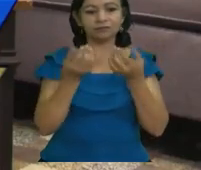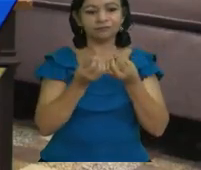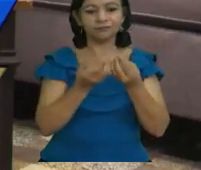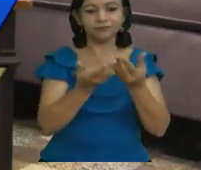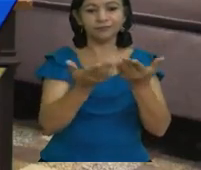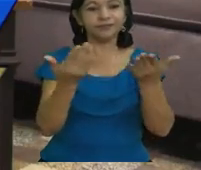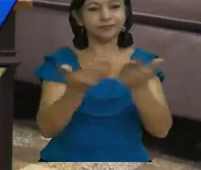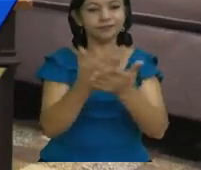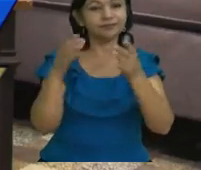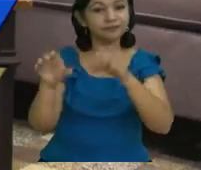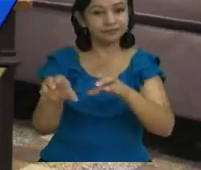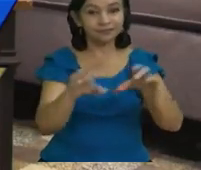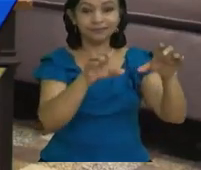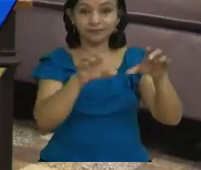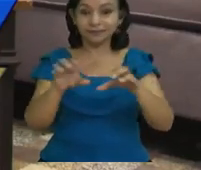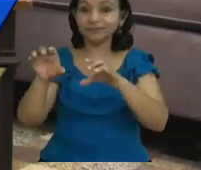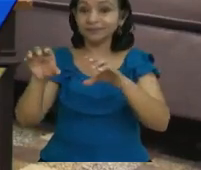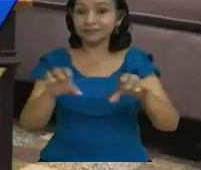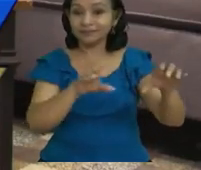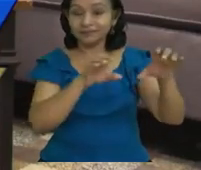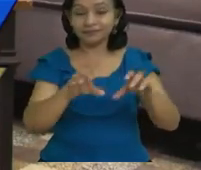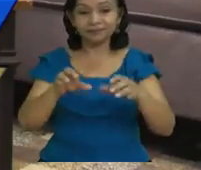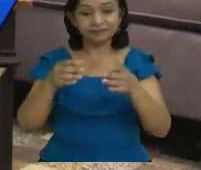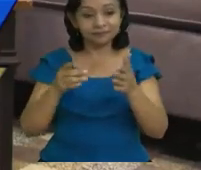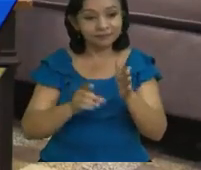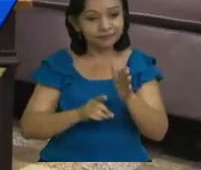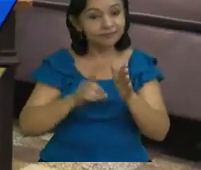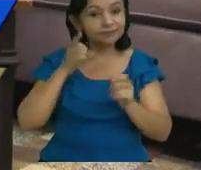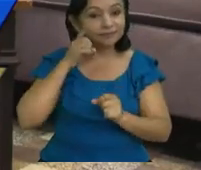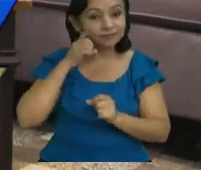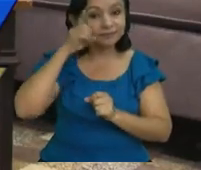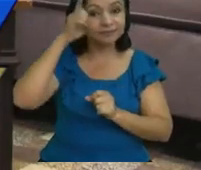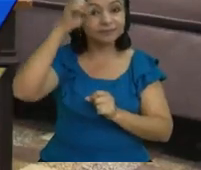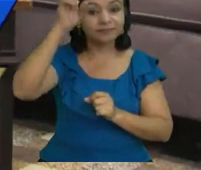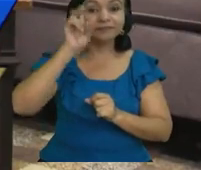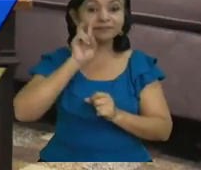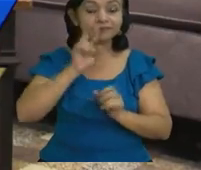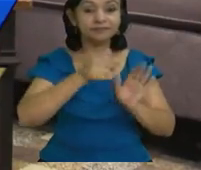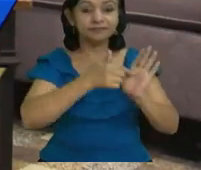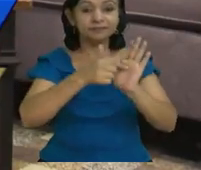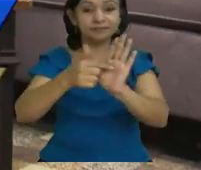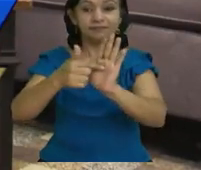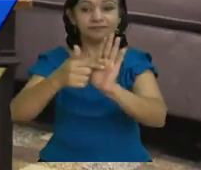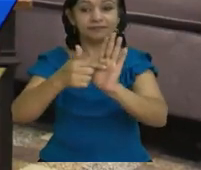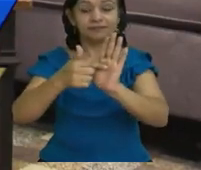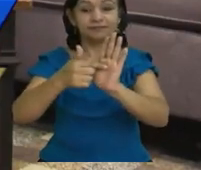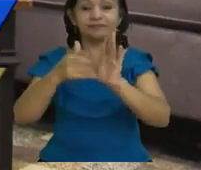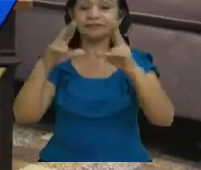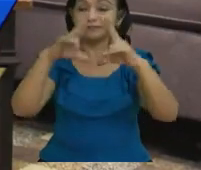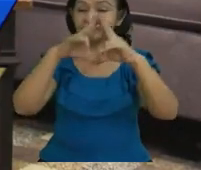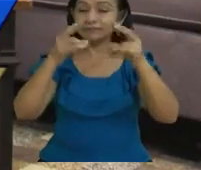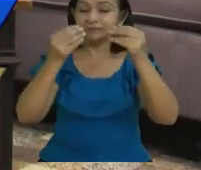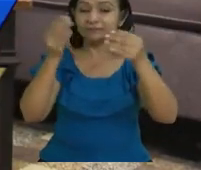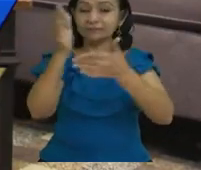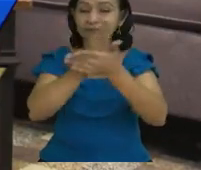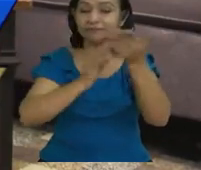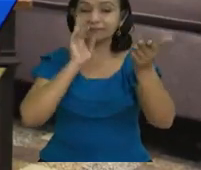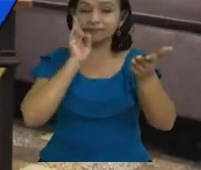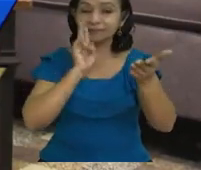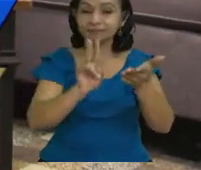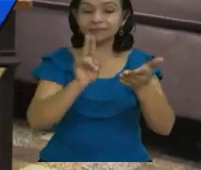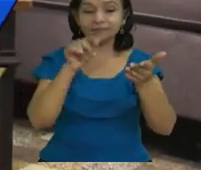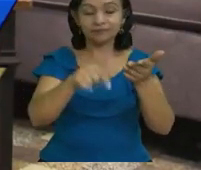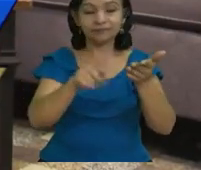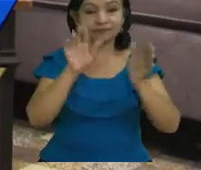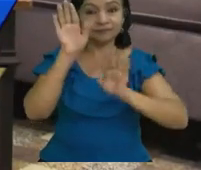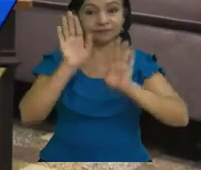cuando haces estas actividades de emprendimiento. O sea, sacar a relucir lo que está al fondo del país, que muchas veces no se ve. Entonces,